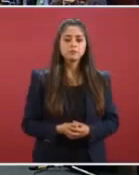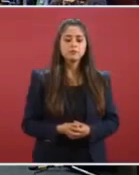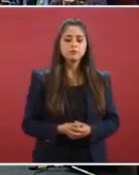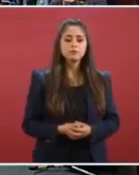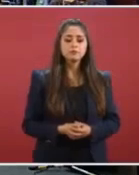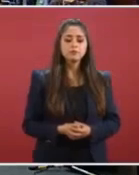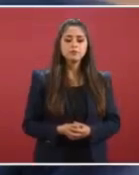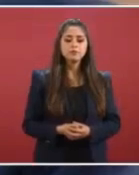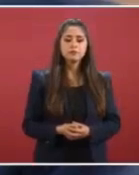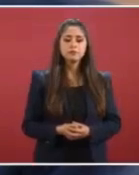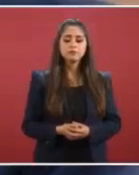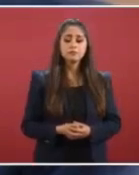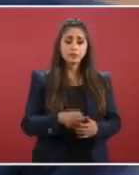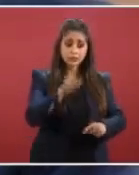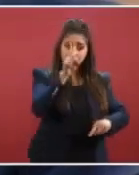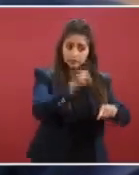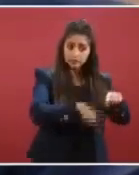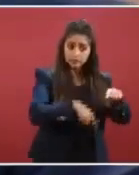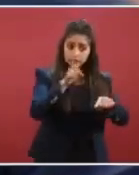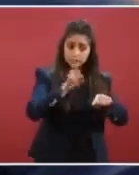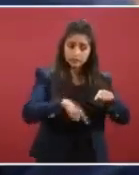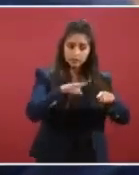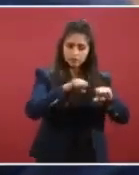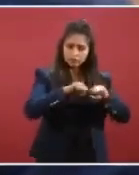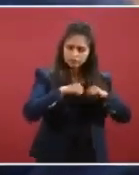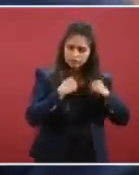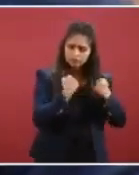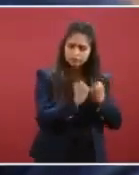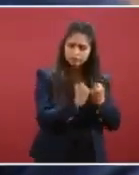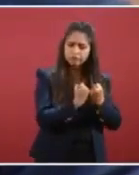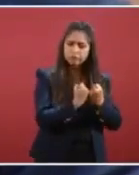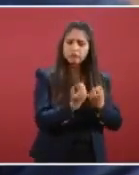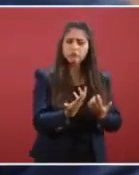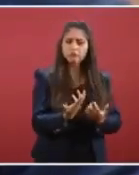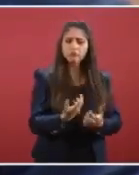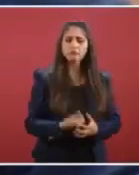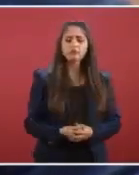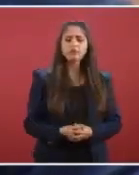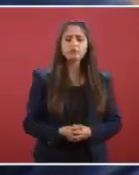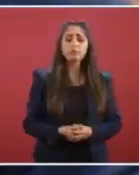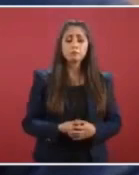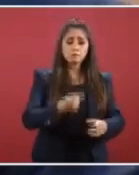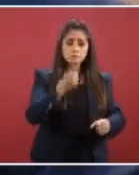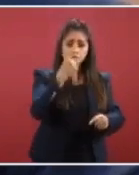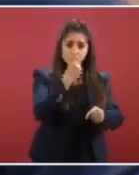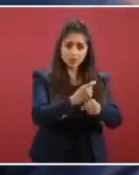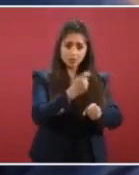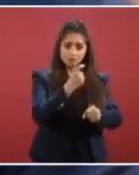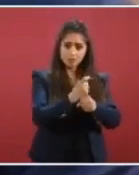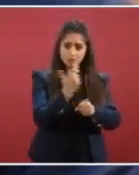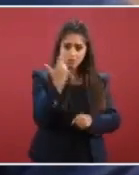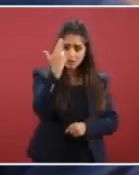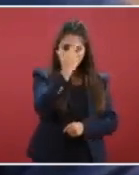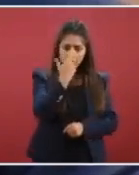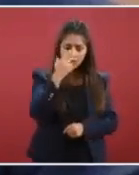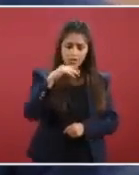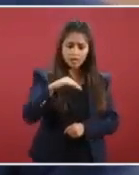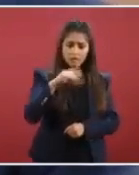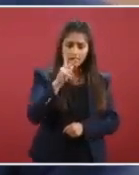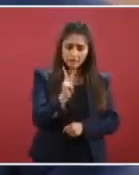confiscan a la delincuencia, que van primero al Ministerio Público, ahí quedan en